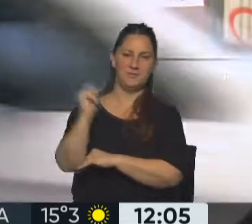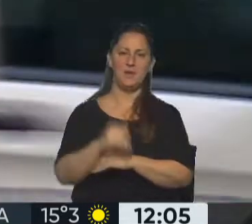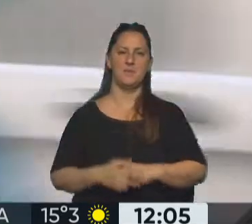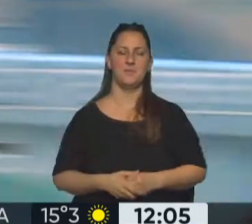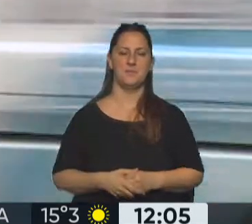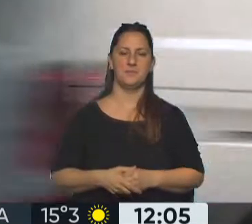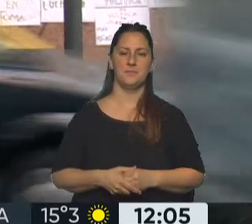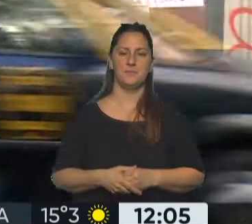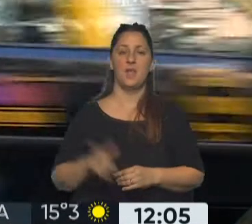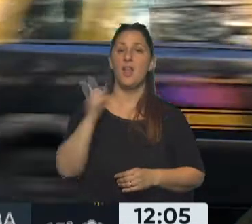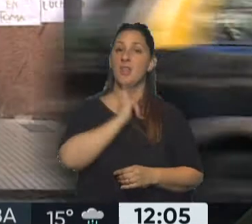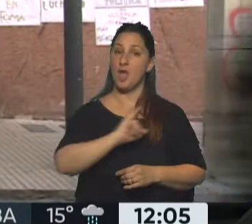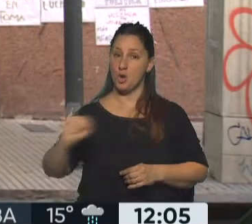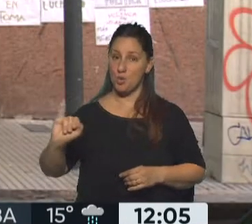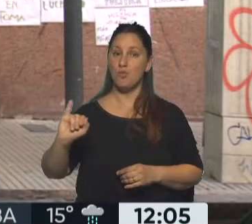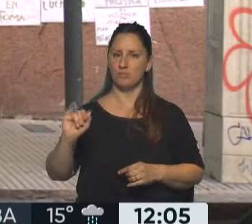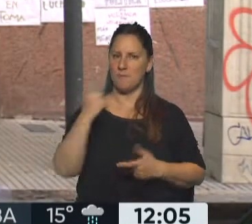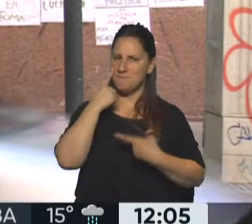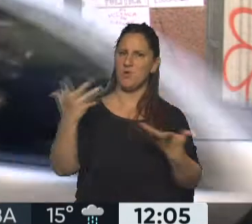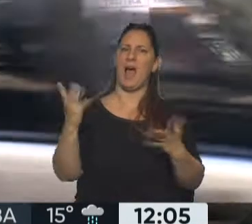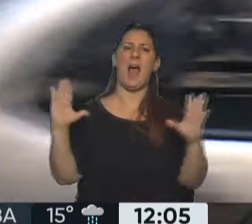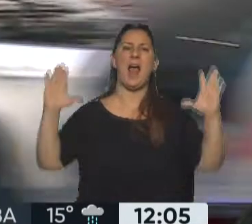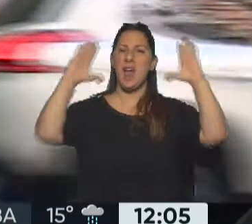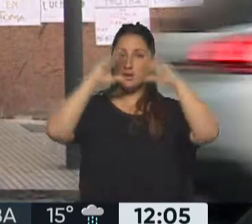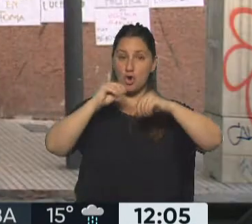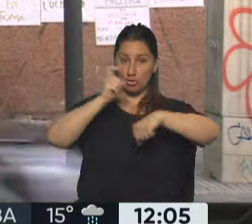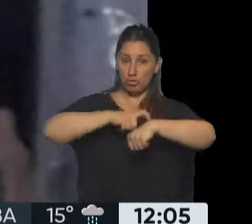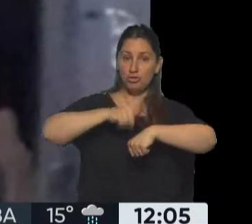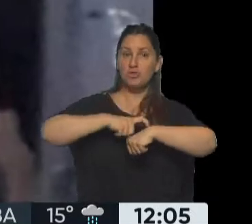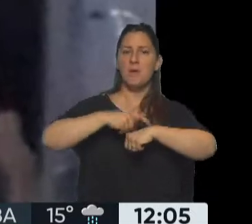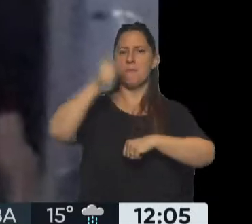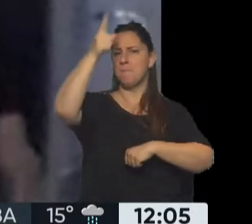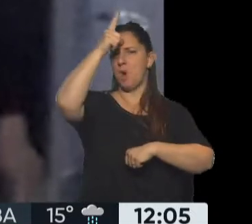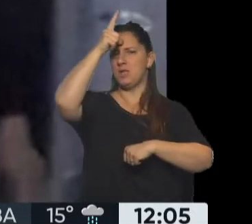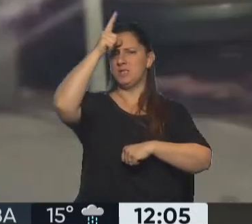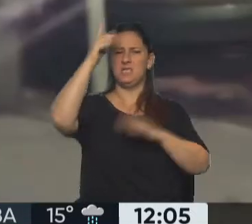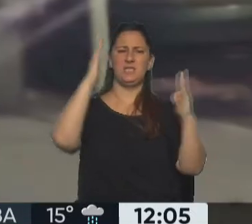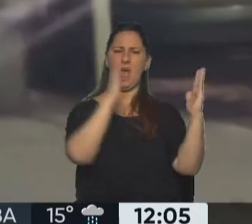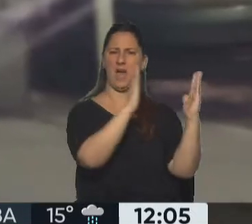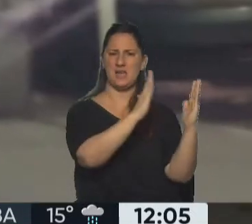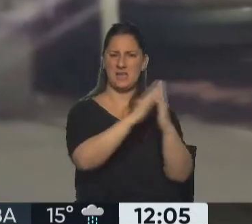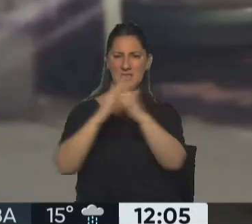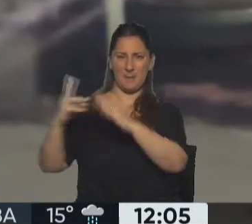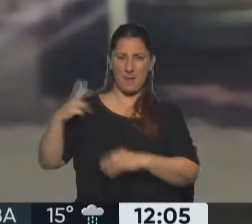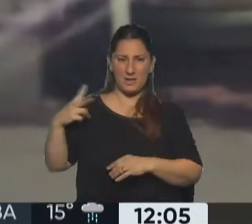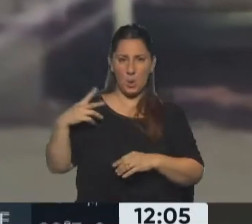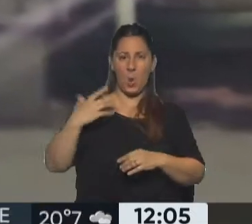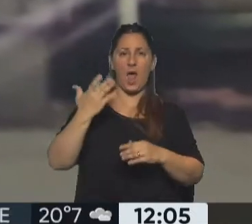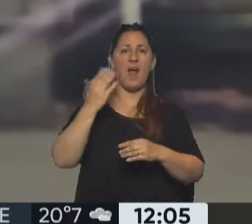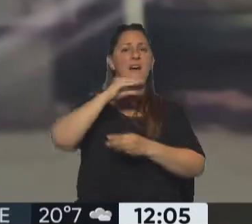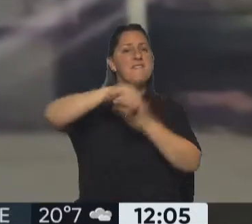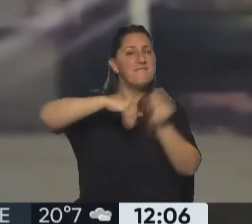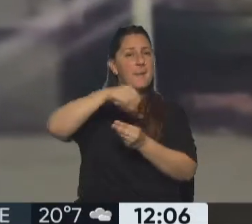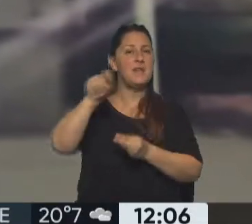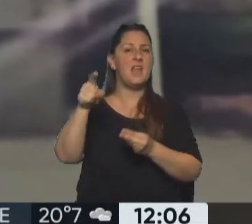la ciudad. Denunciaron la llegada por la noche, en horas de la noche, de efectivos policiales a algunos domicilios donde se encontraba la familia de